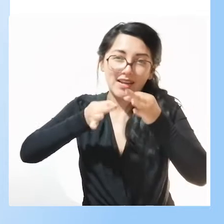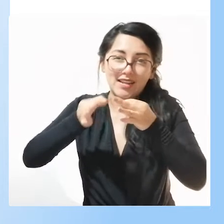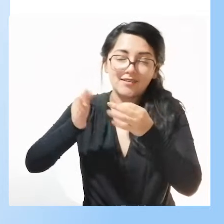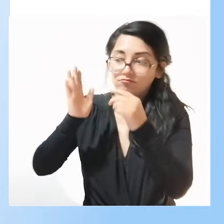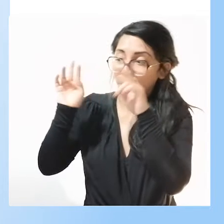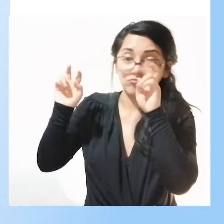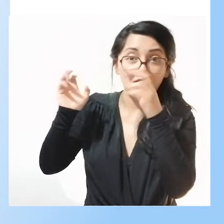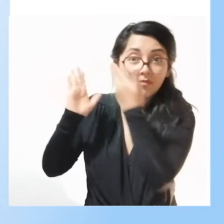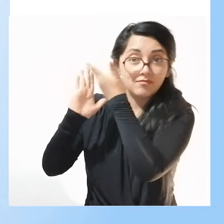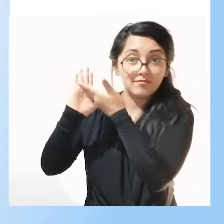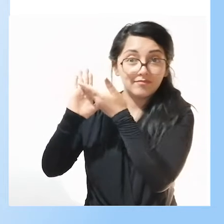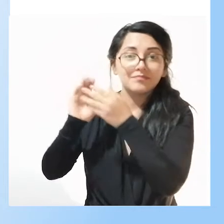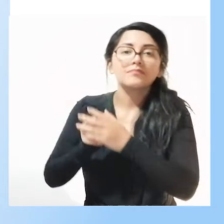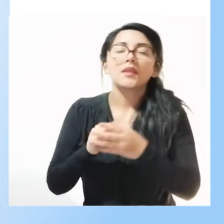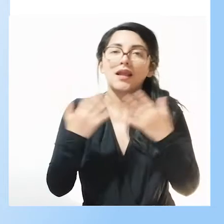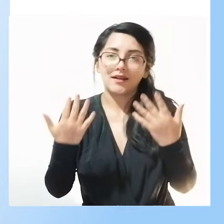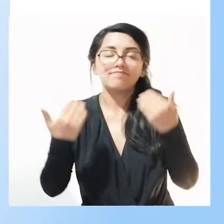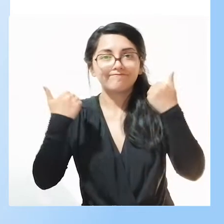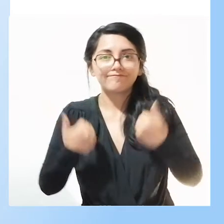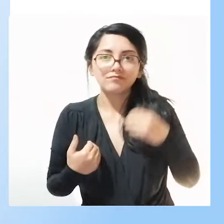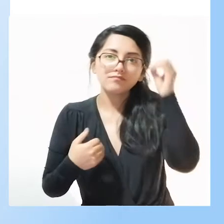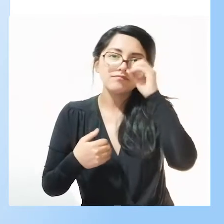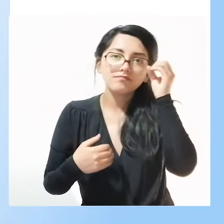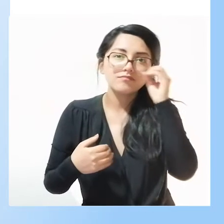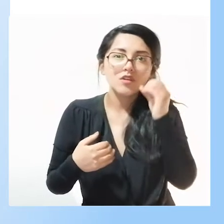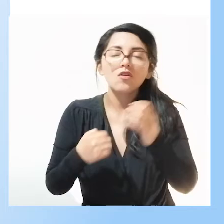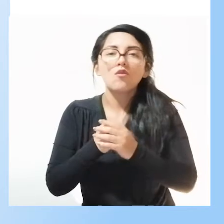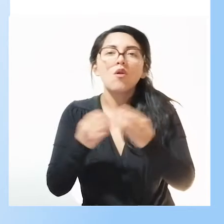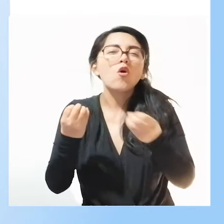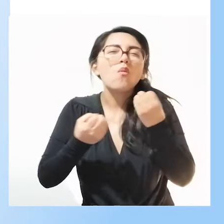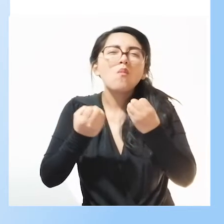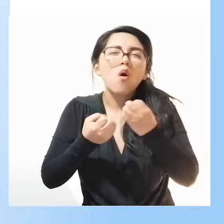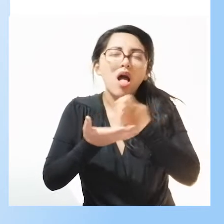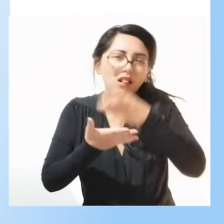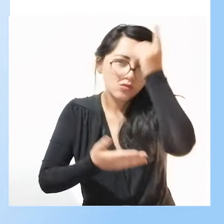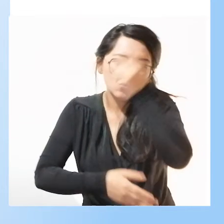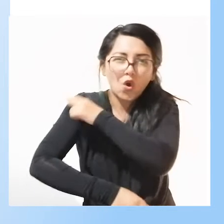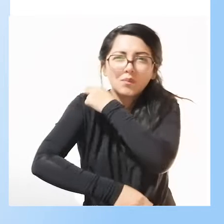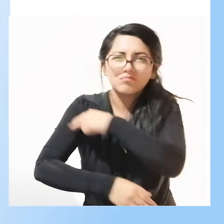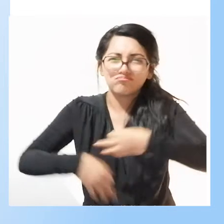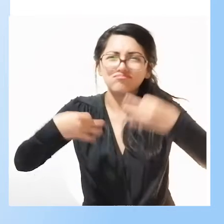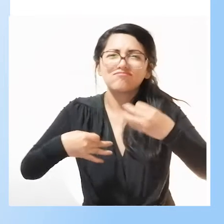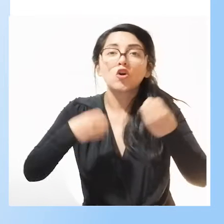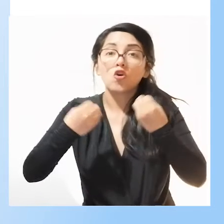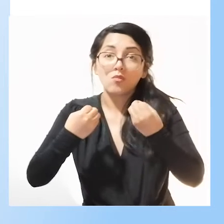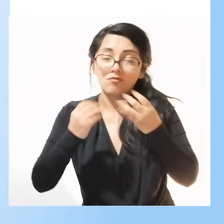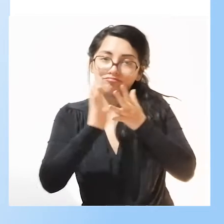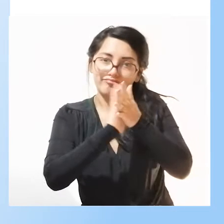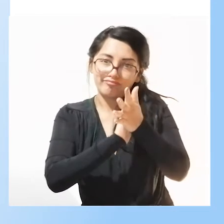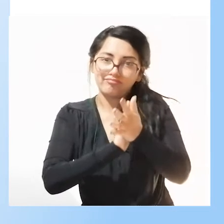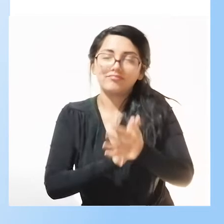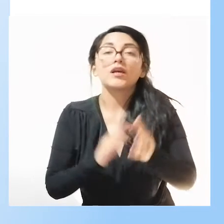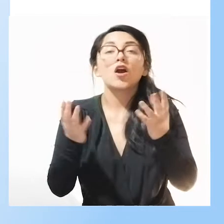sentar desde mi perspectiva las bases de lo que es una pedagogía hospitalaria de calidad, desde el enfoque